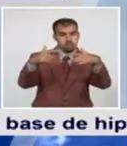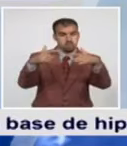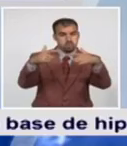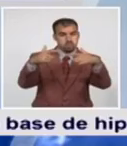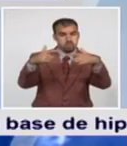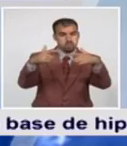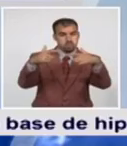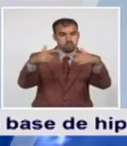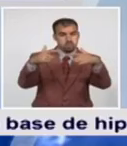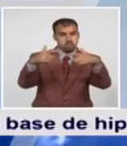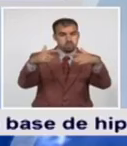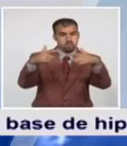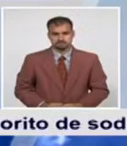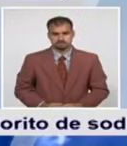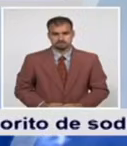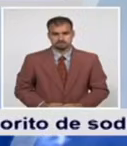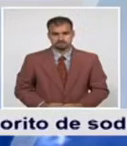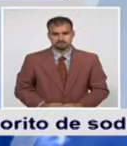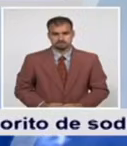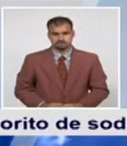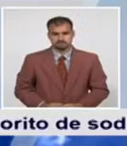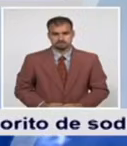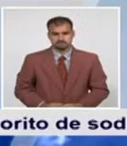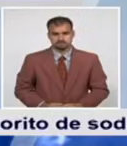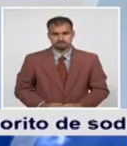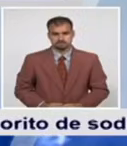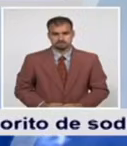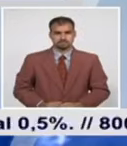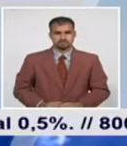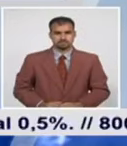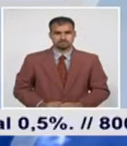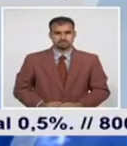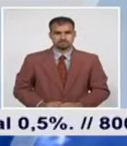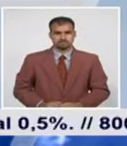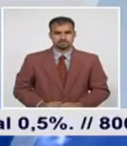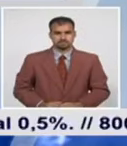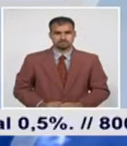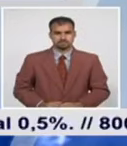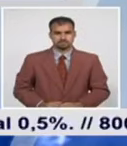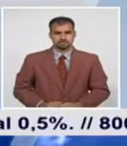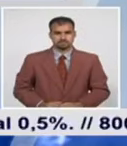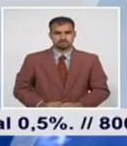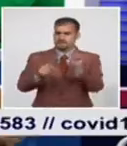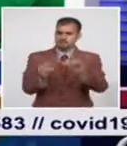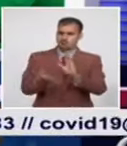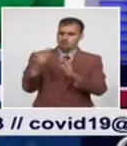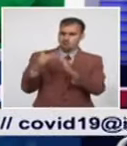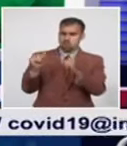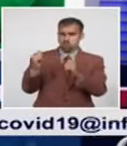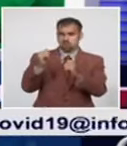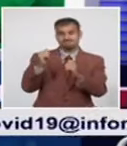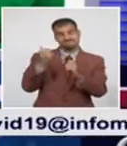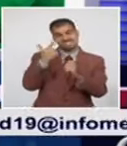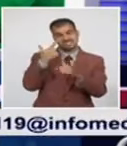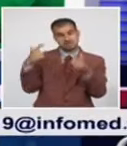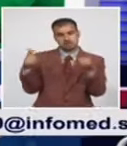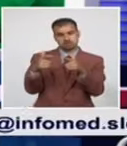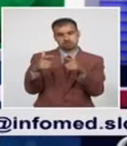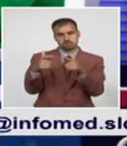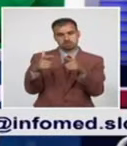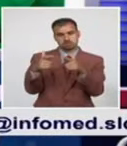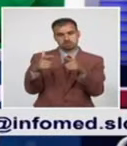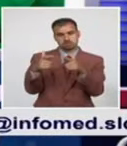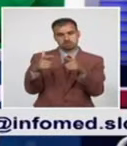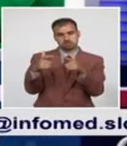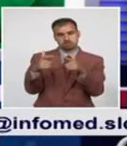y que independientemente de las altas, pero siempre genera un número de casos activos bastante